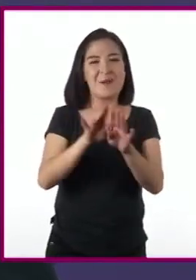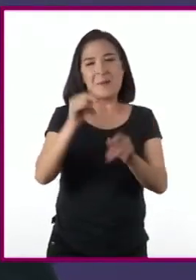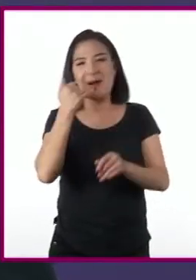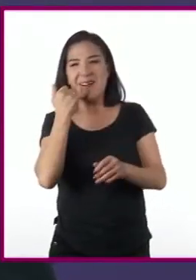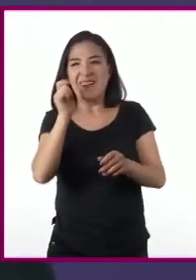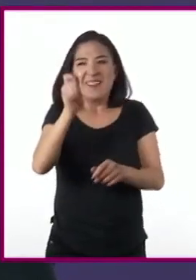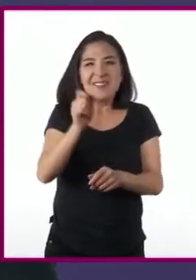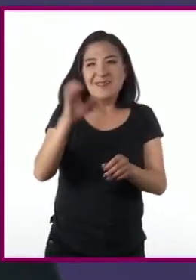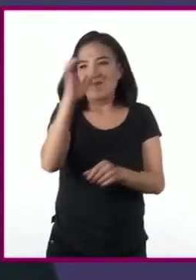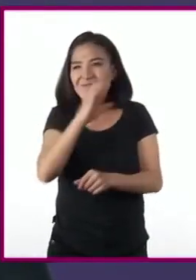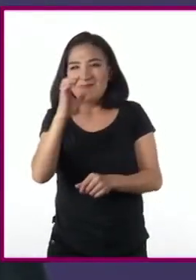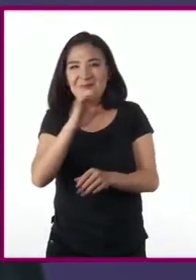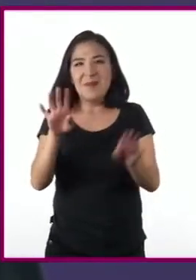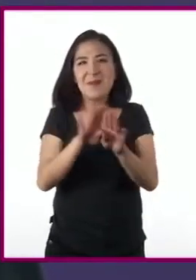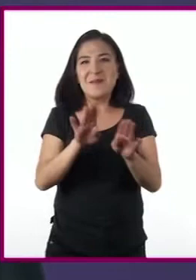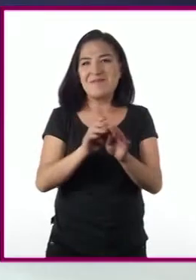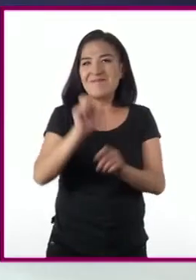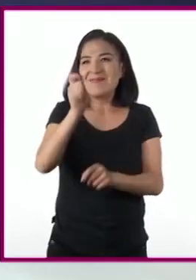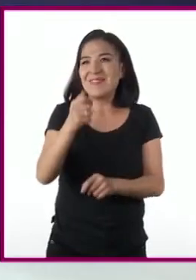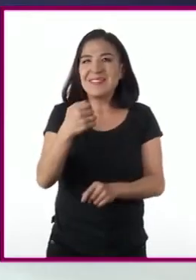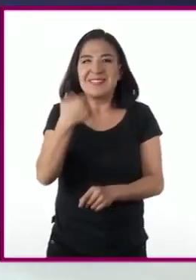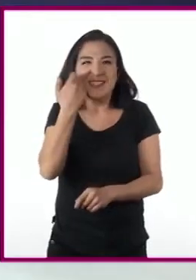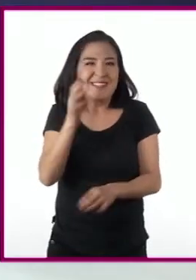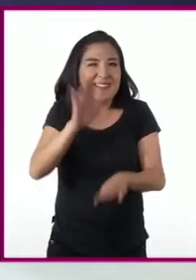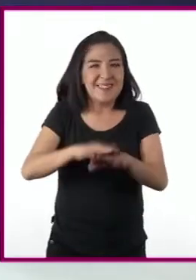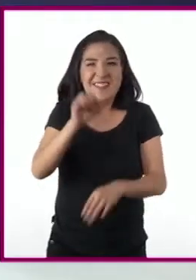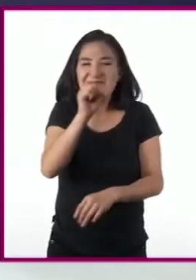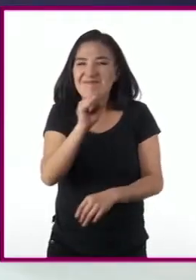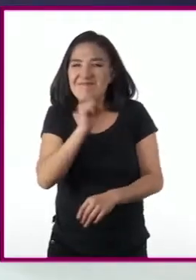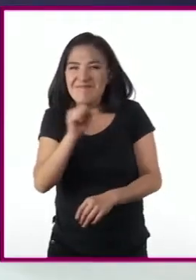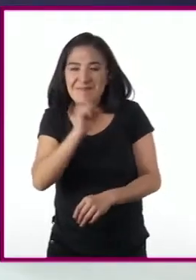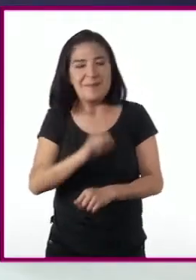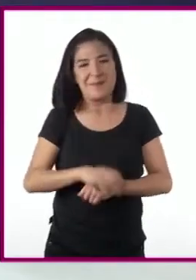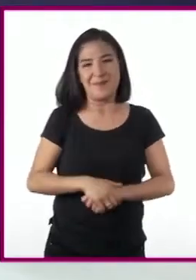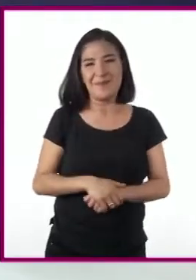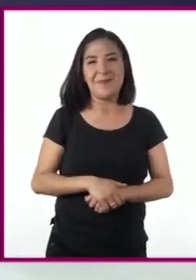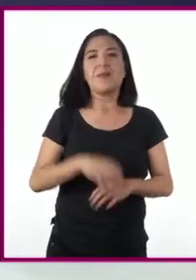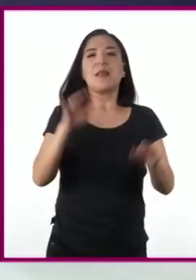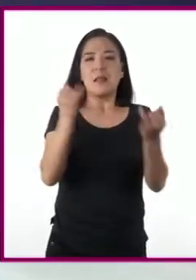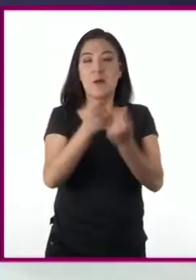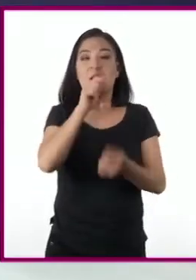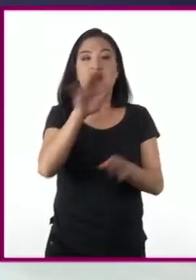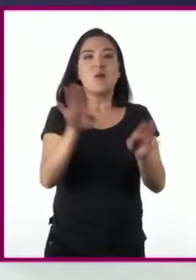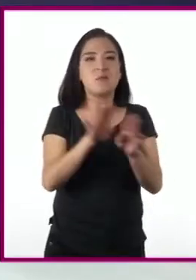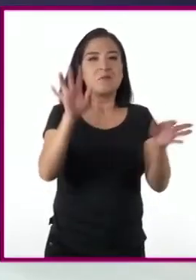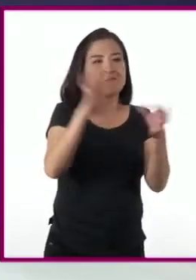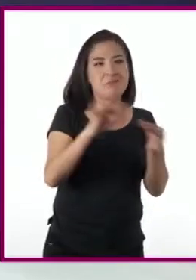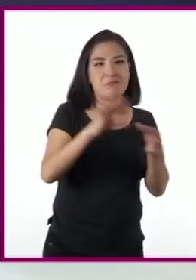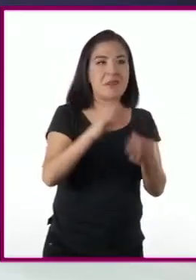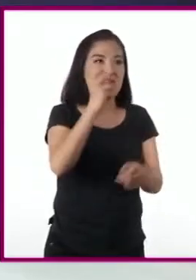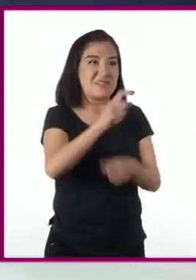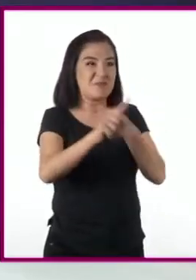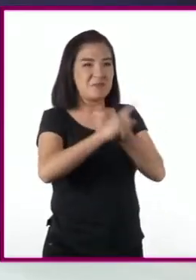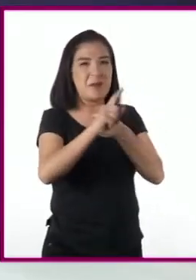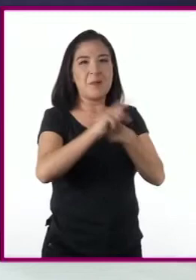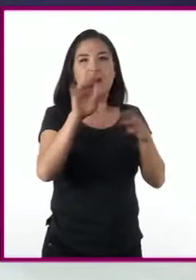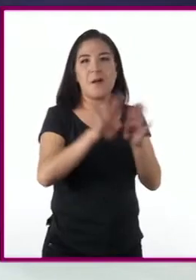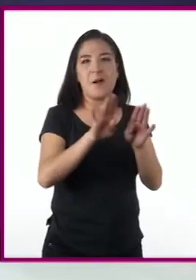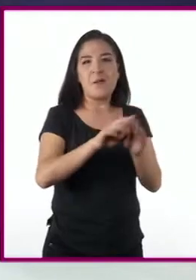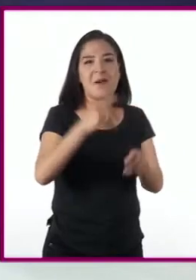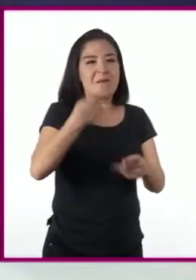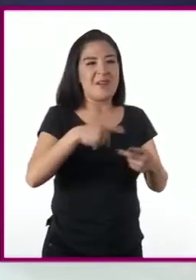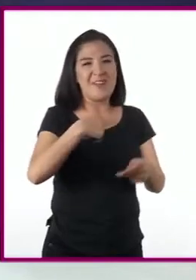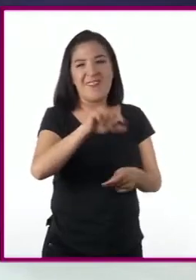de saber más sobre algo? ¿Han escuchado varias versiones sobre el mismo suceso? Seguramente en